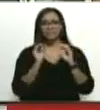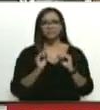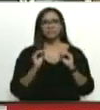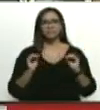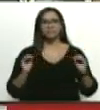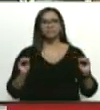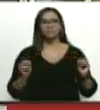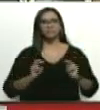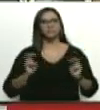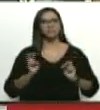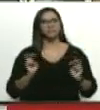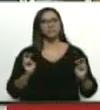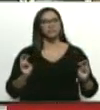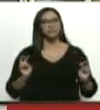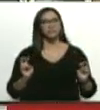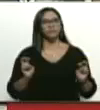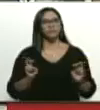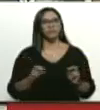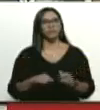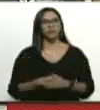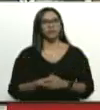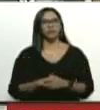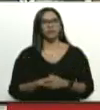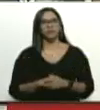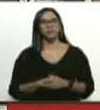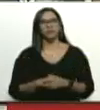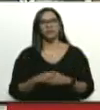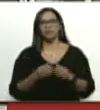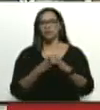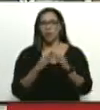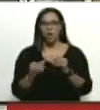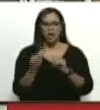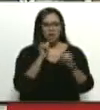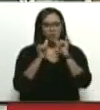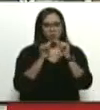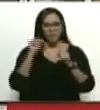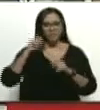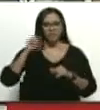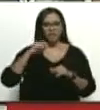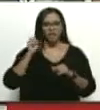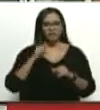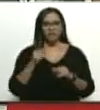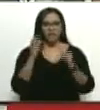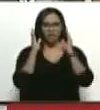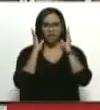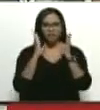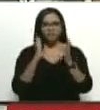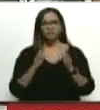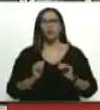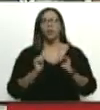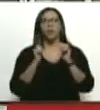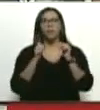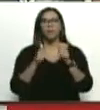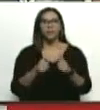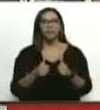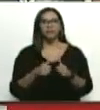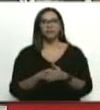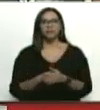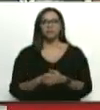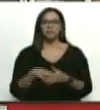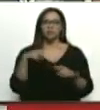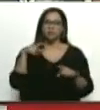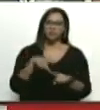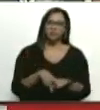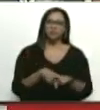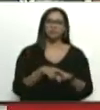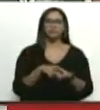tema, y luego de recabada toda la información necesaria, precisa, comienza una ofensiva